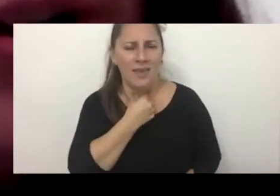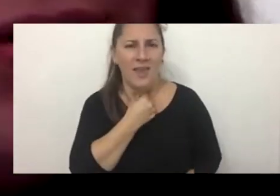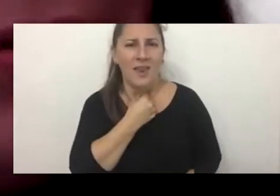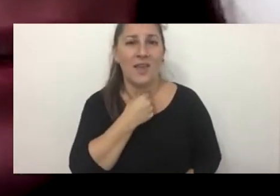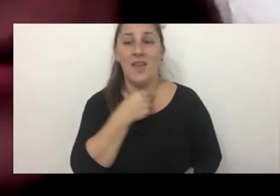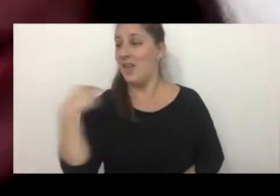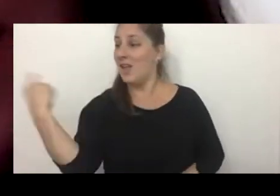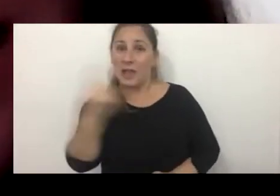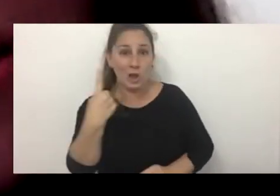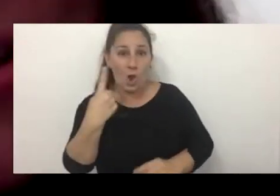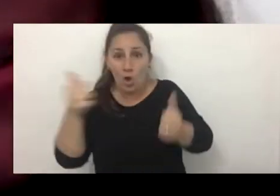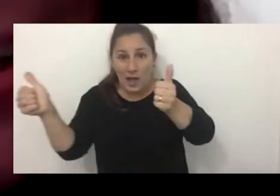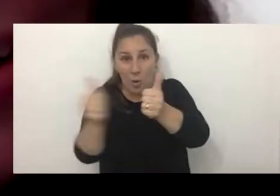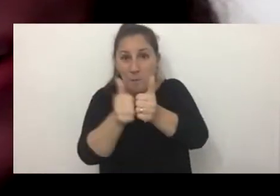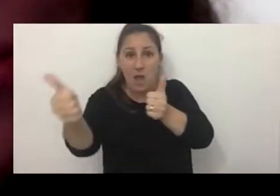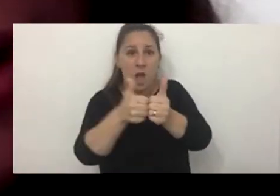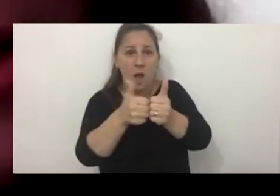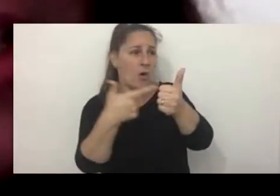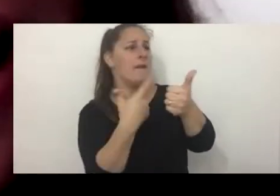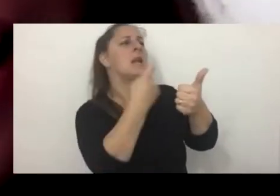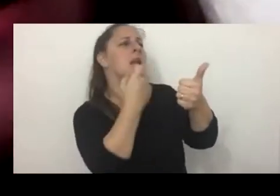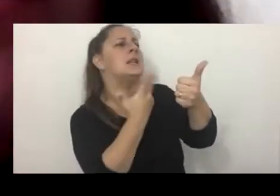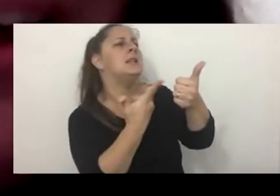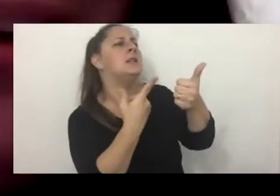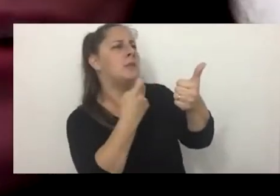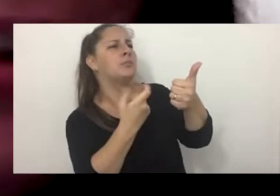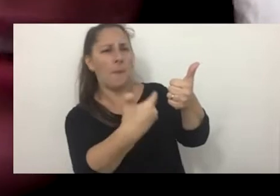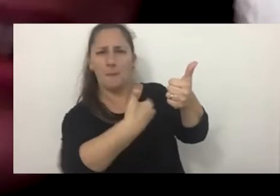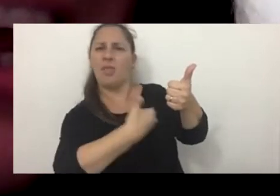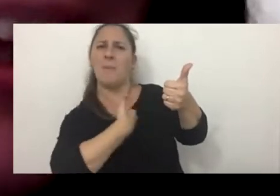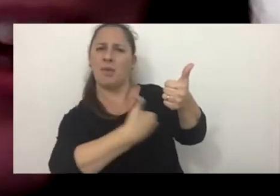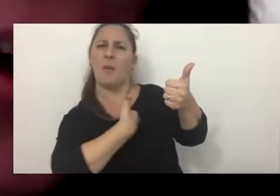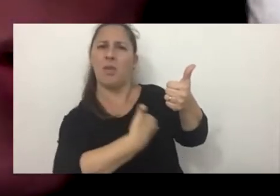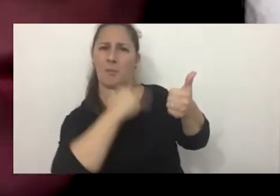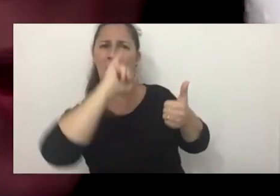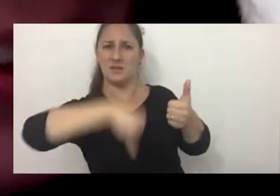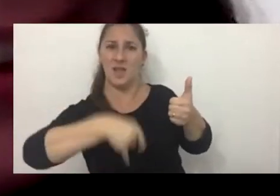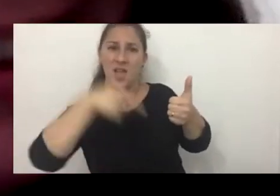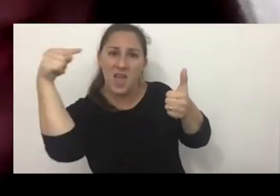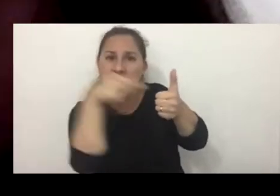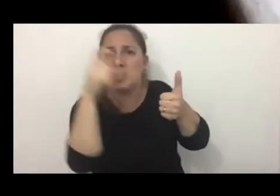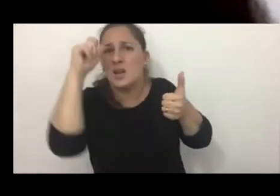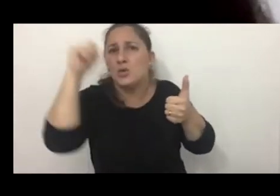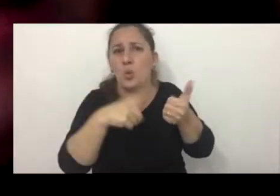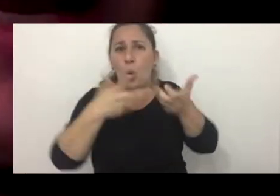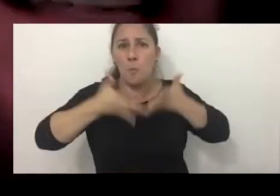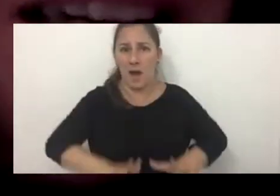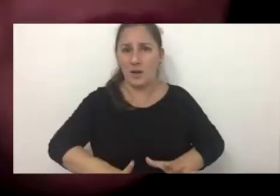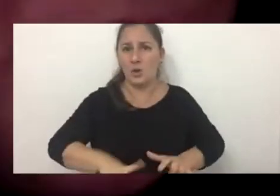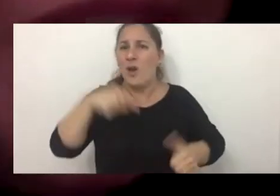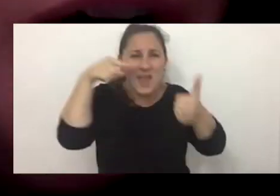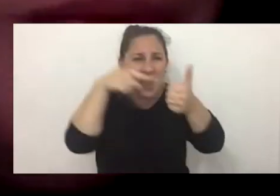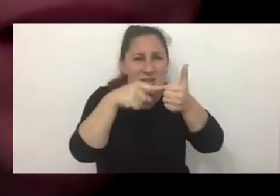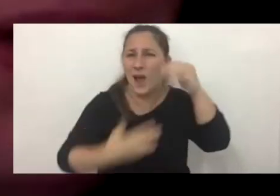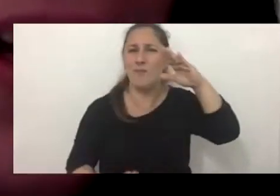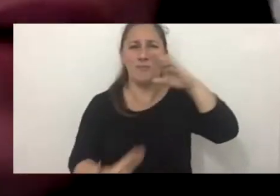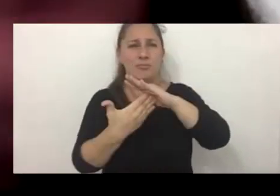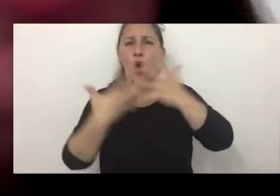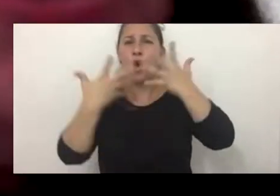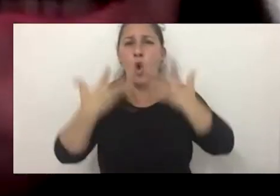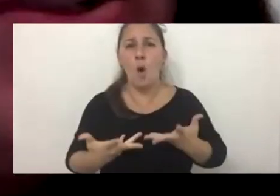cuerpo, ¿no? Como que lo mejor es respetar los tiempos de esa madre, de ese niño, generar confort, esto